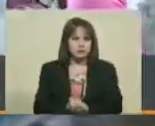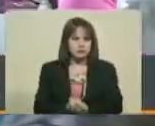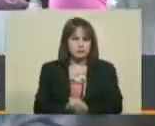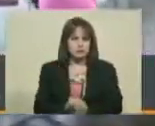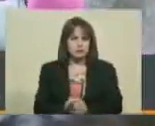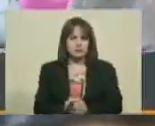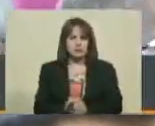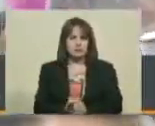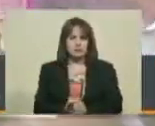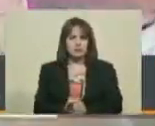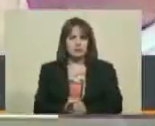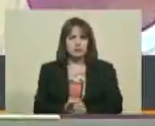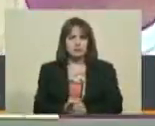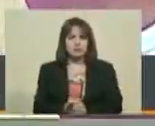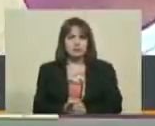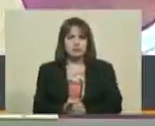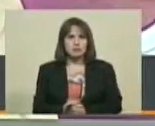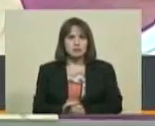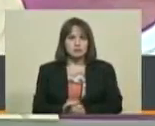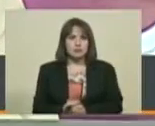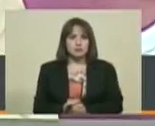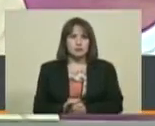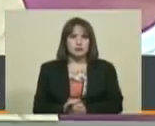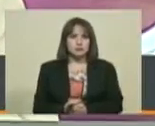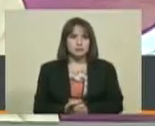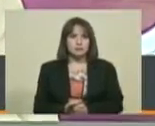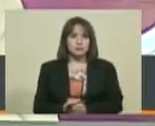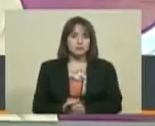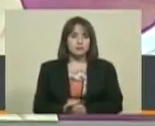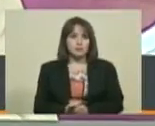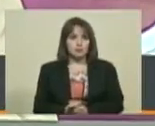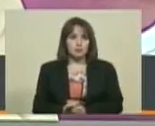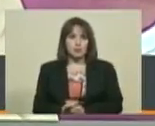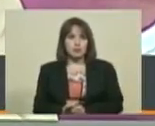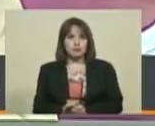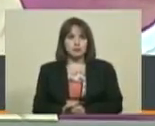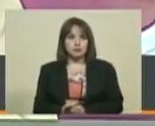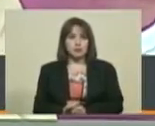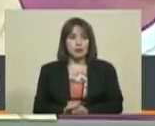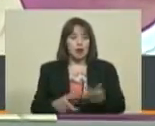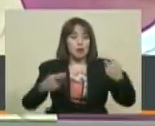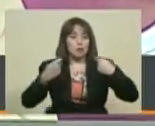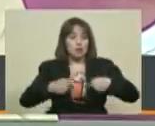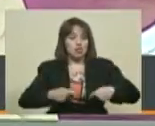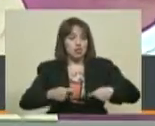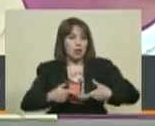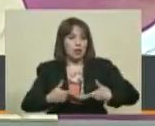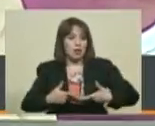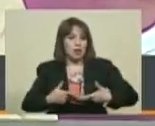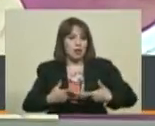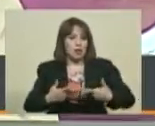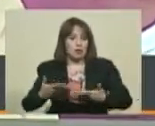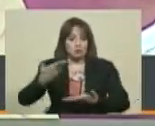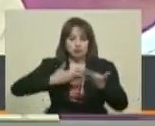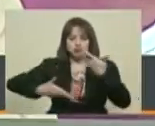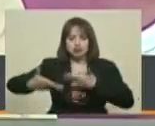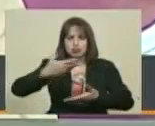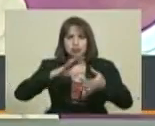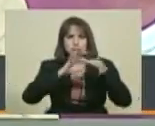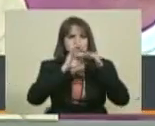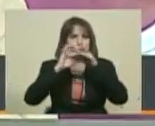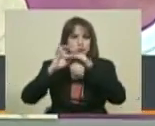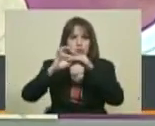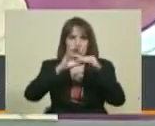Hugo Chávez, la apuesta a las alianzas internacionales y a las grandes inversiones